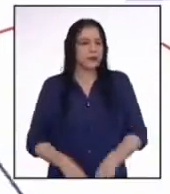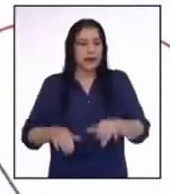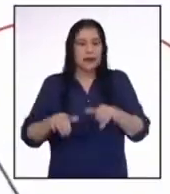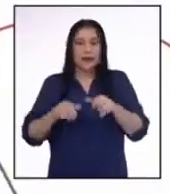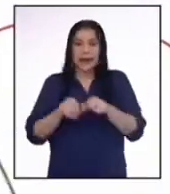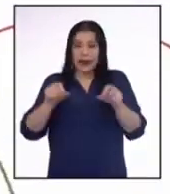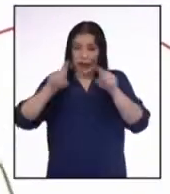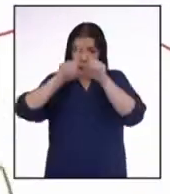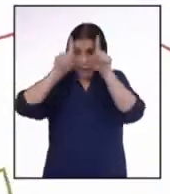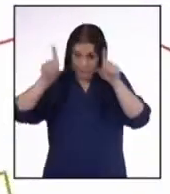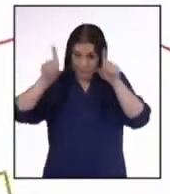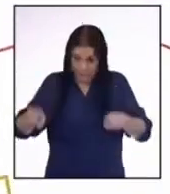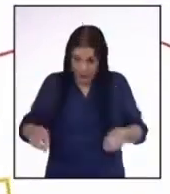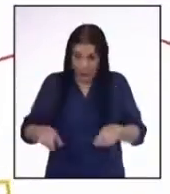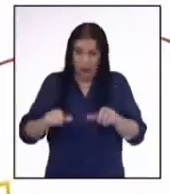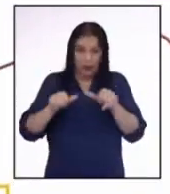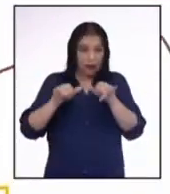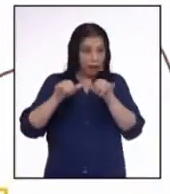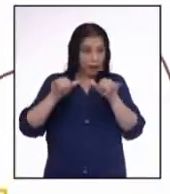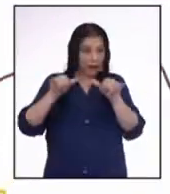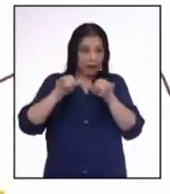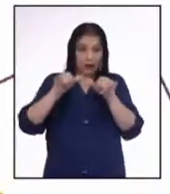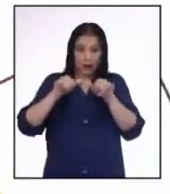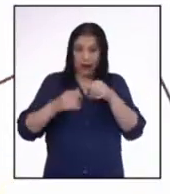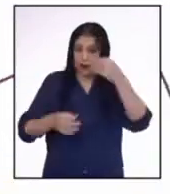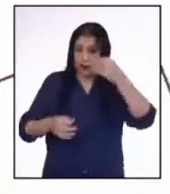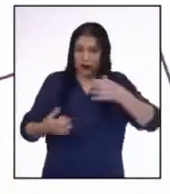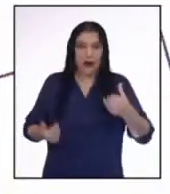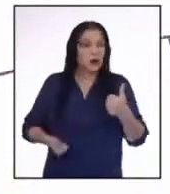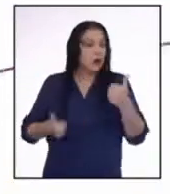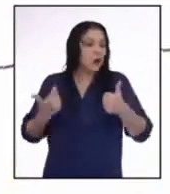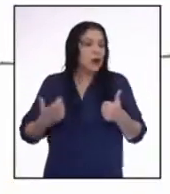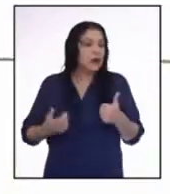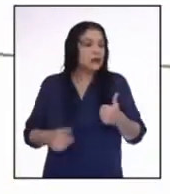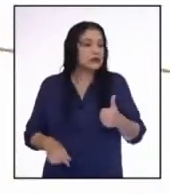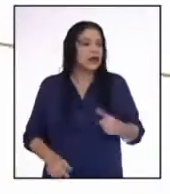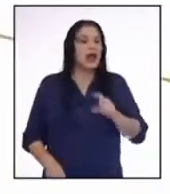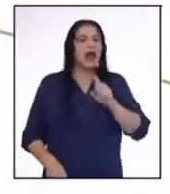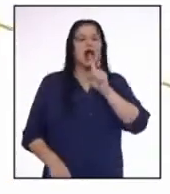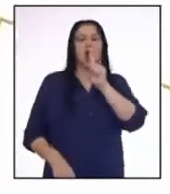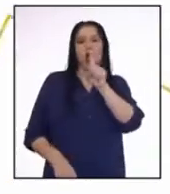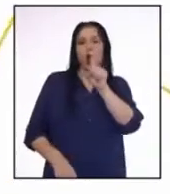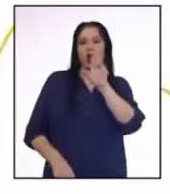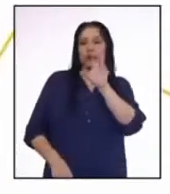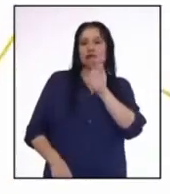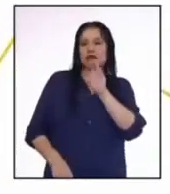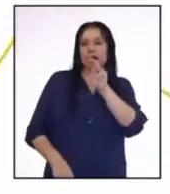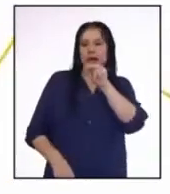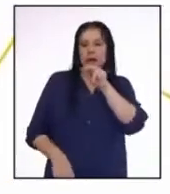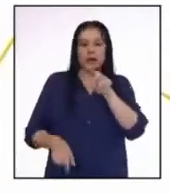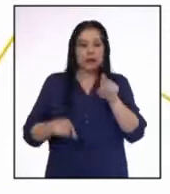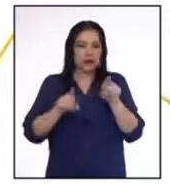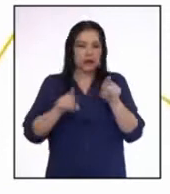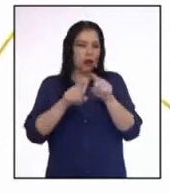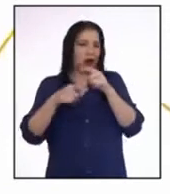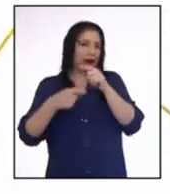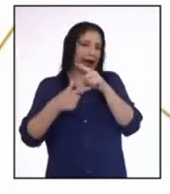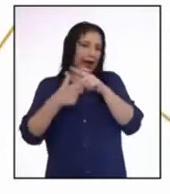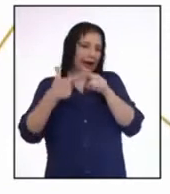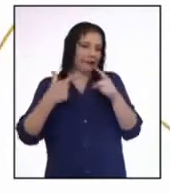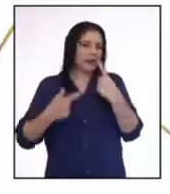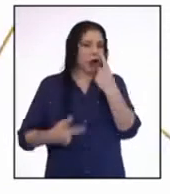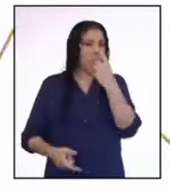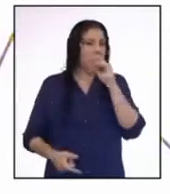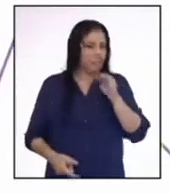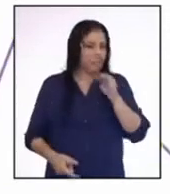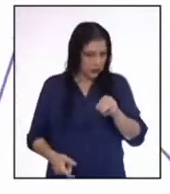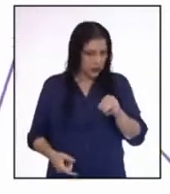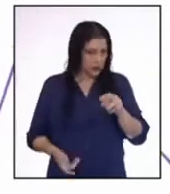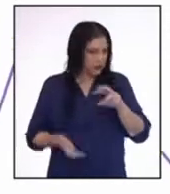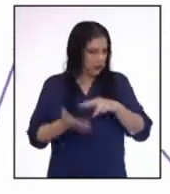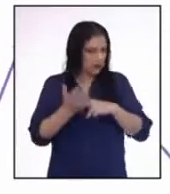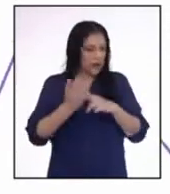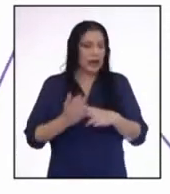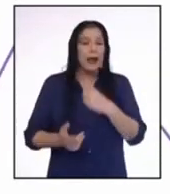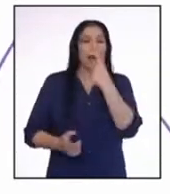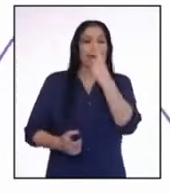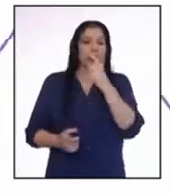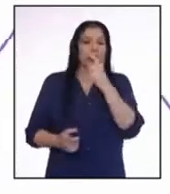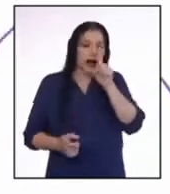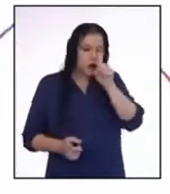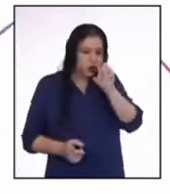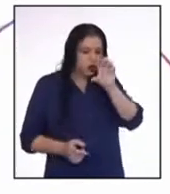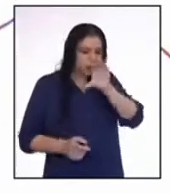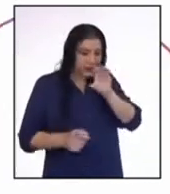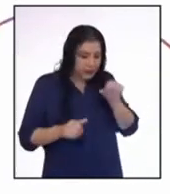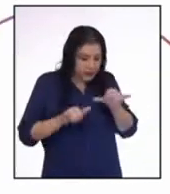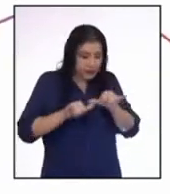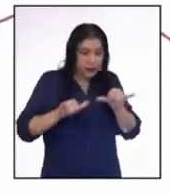en el plano dividida entre la medida real es igual a 1 centímetro entre 1 metro. Quiere decir que por cada